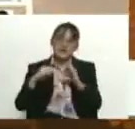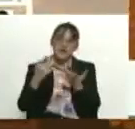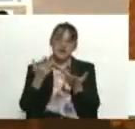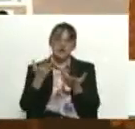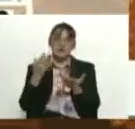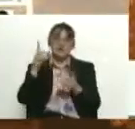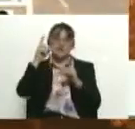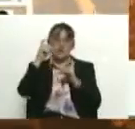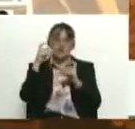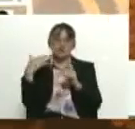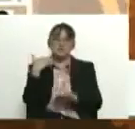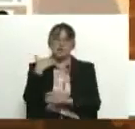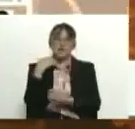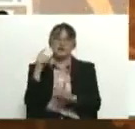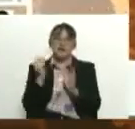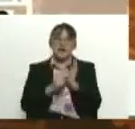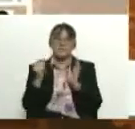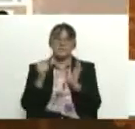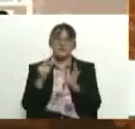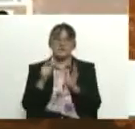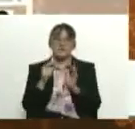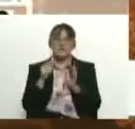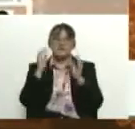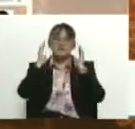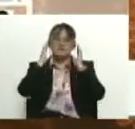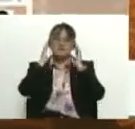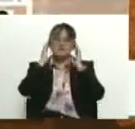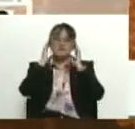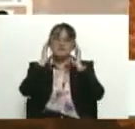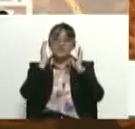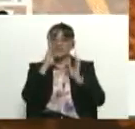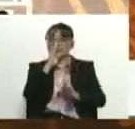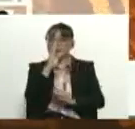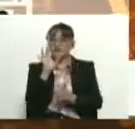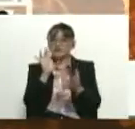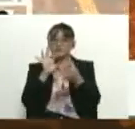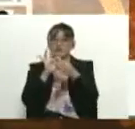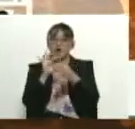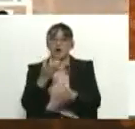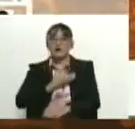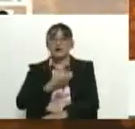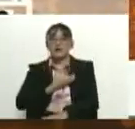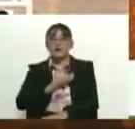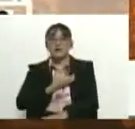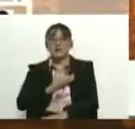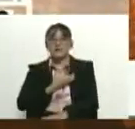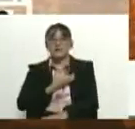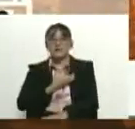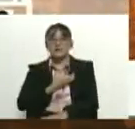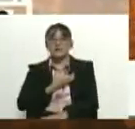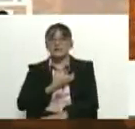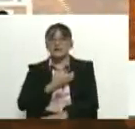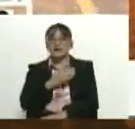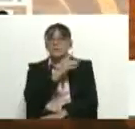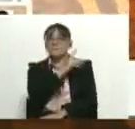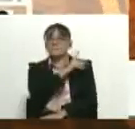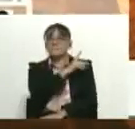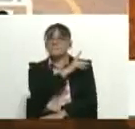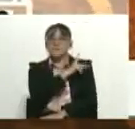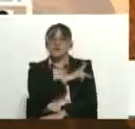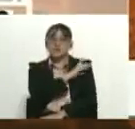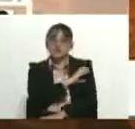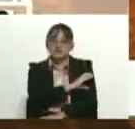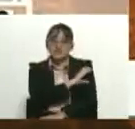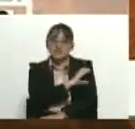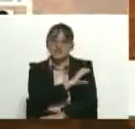de las afectaciones inmediatamente una dirección allí al alcalde al al compañero de protección civil o la compañera